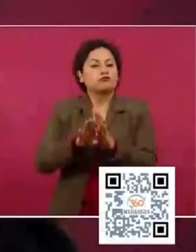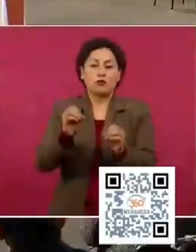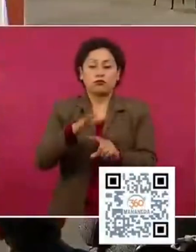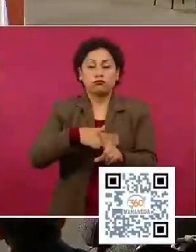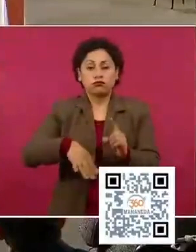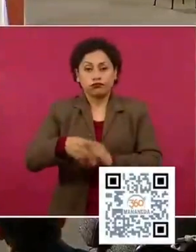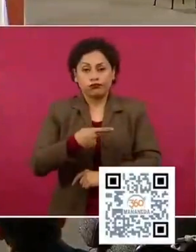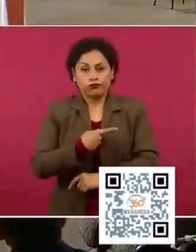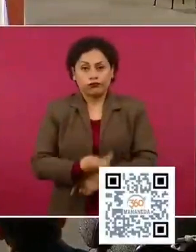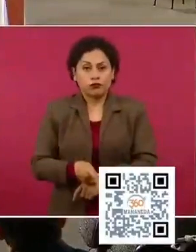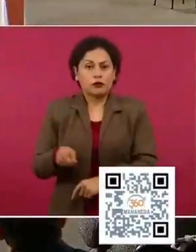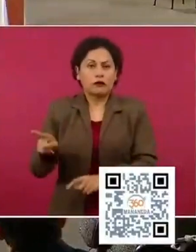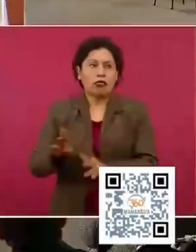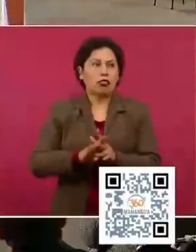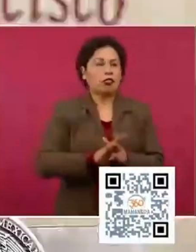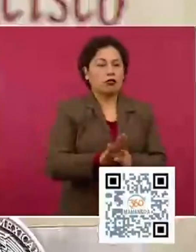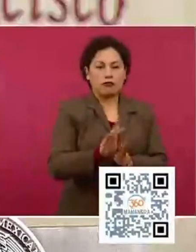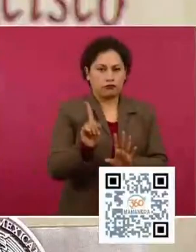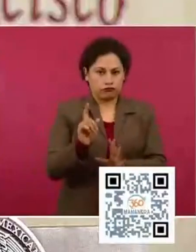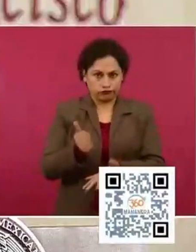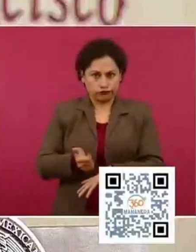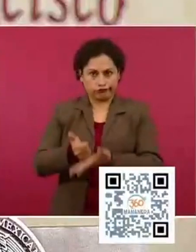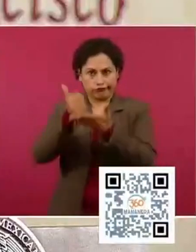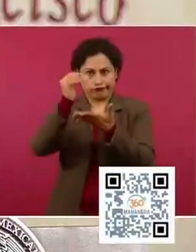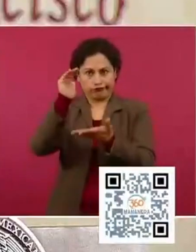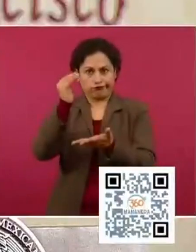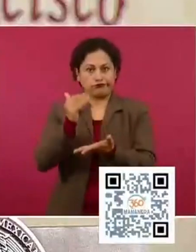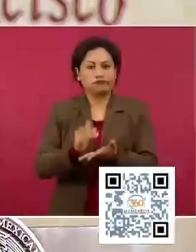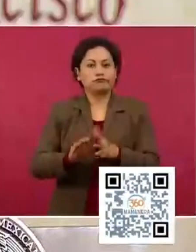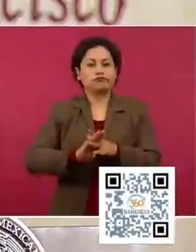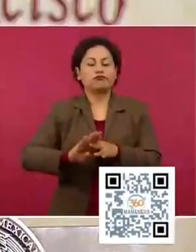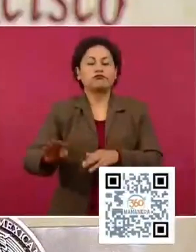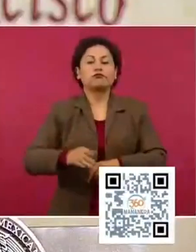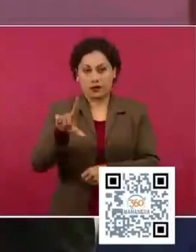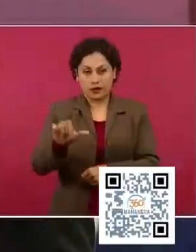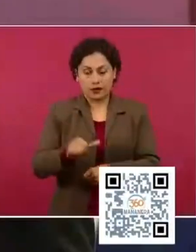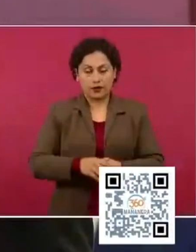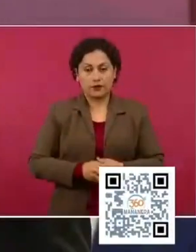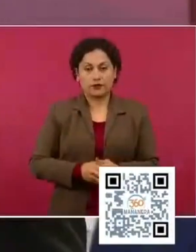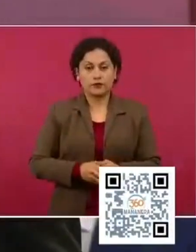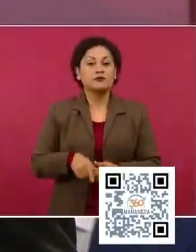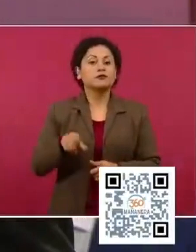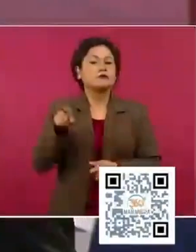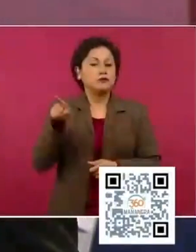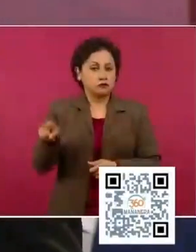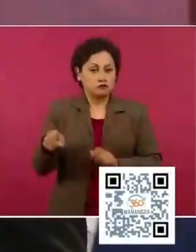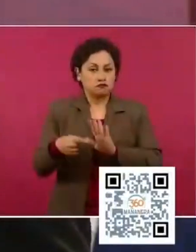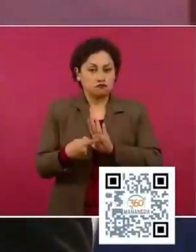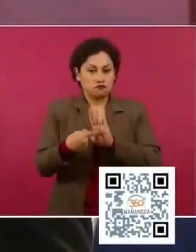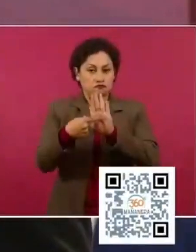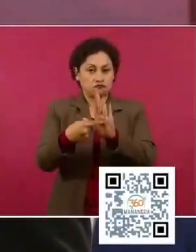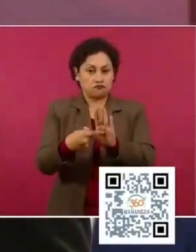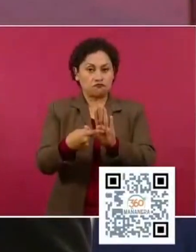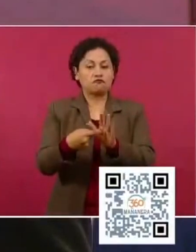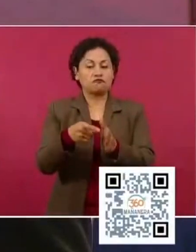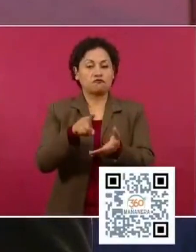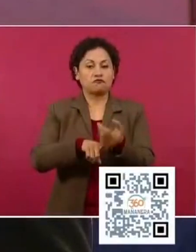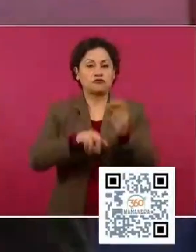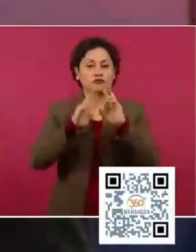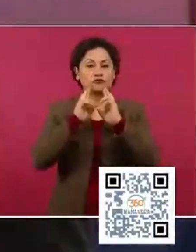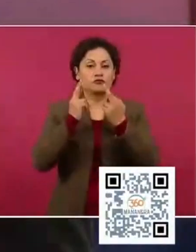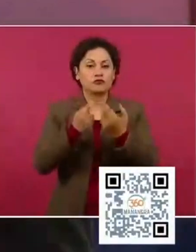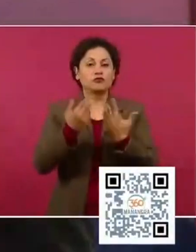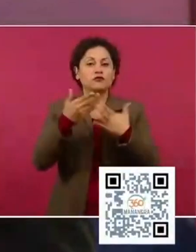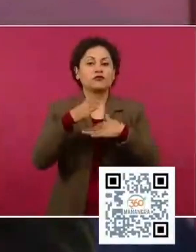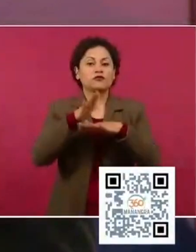beneficiarios el siguiente tema a tratar convenido es seguridad ella va a presentar qué es lo que